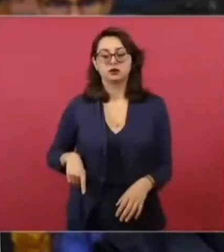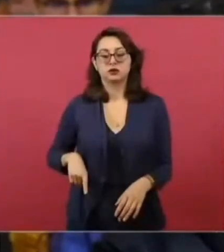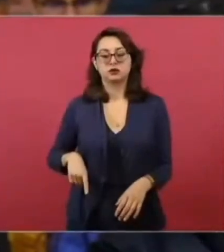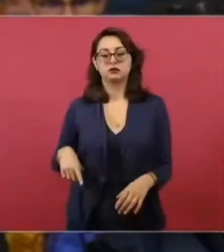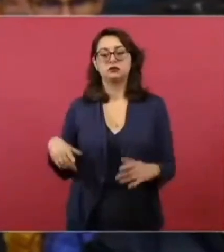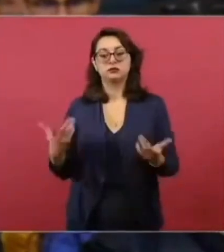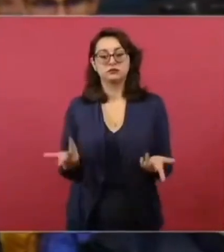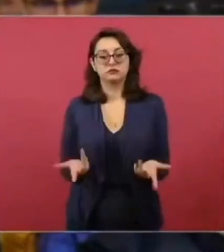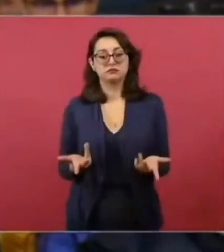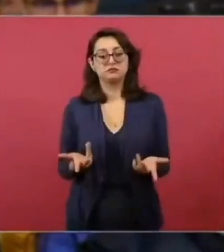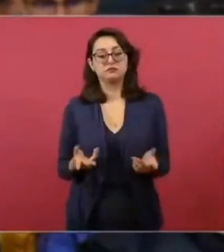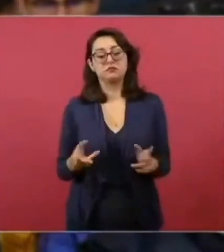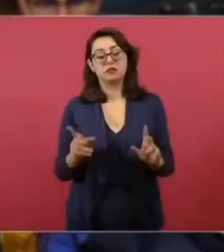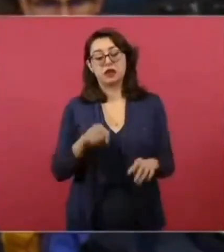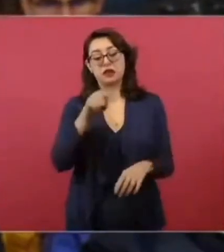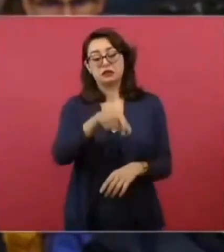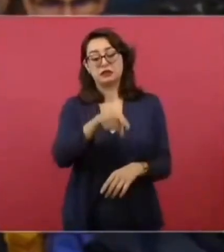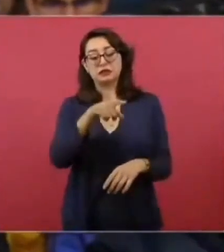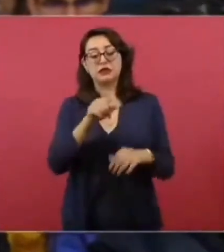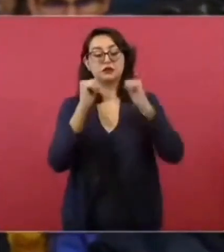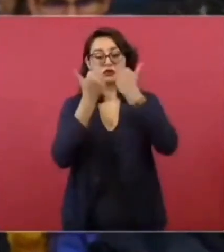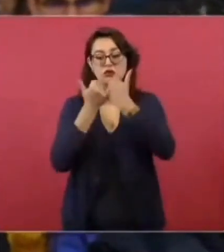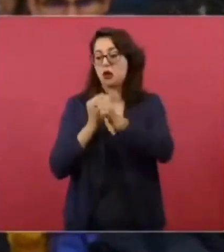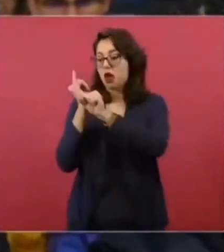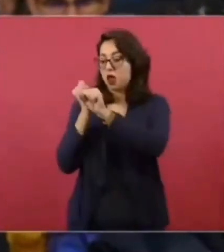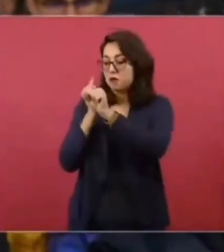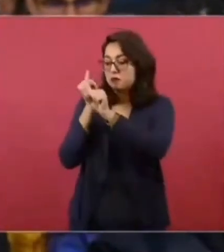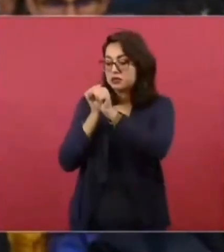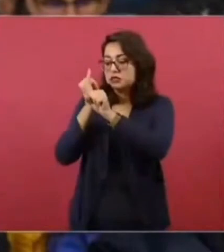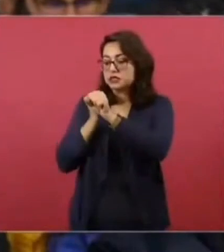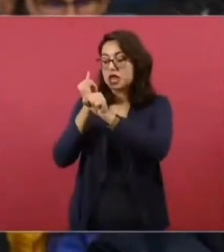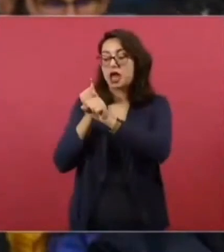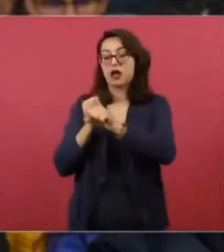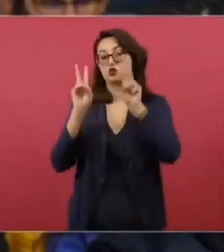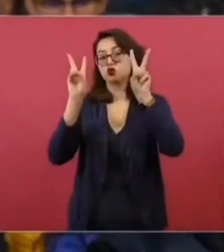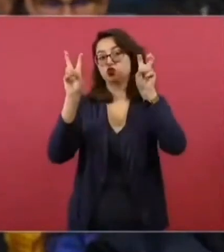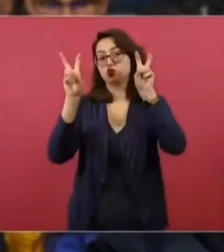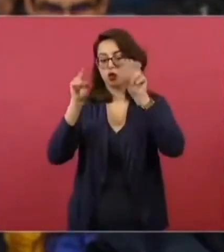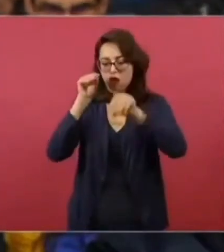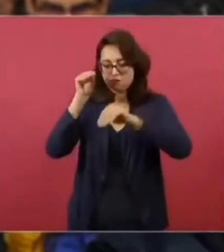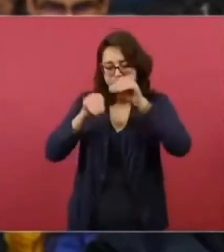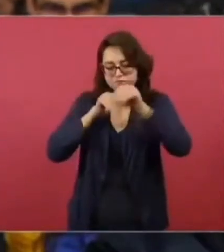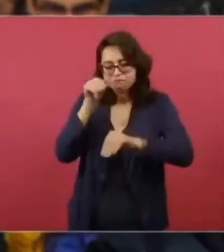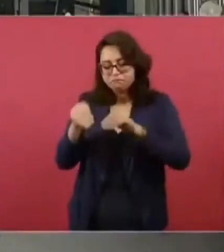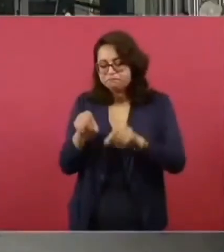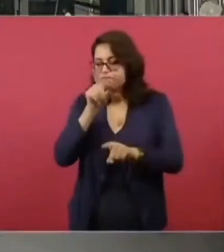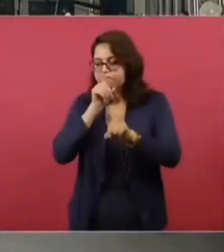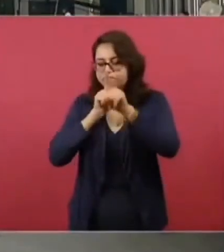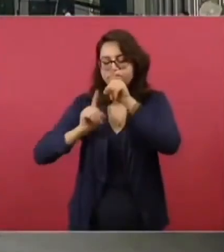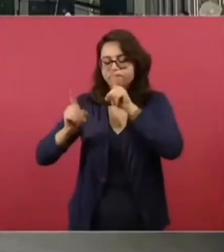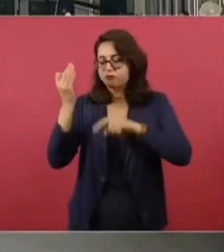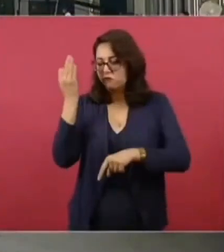estas investigaciones, supuestas investigaciones periodísticas, maquinadas a través del uso de mentiras